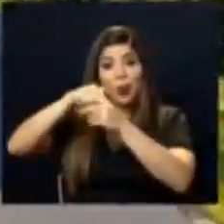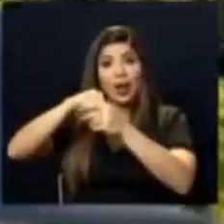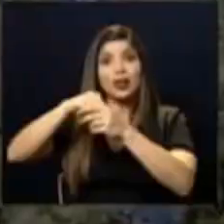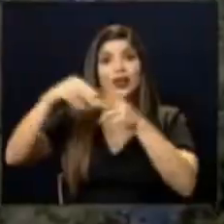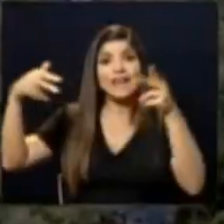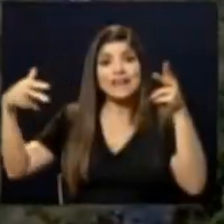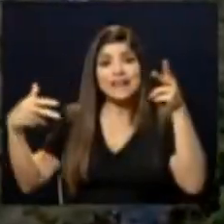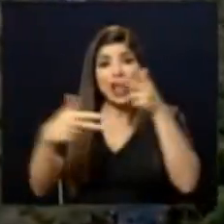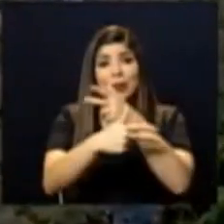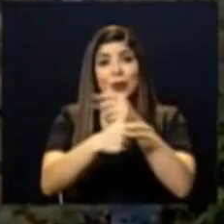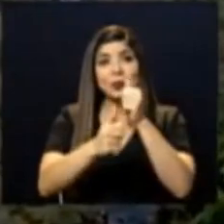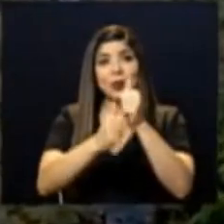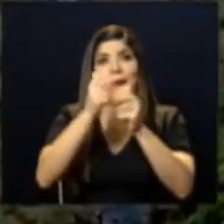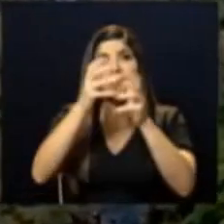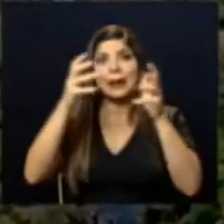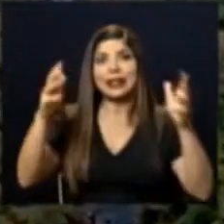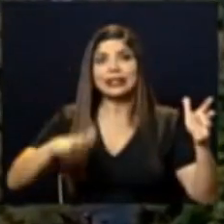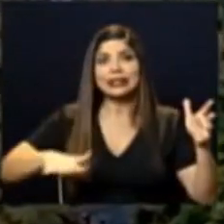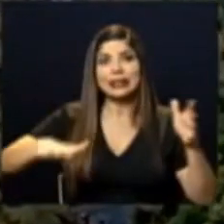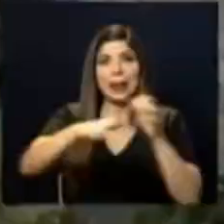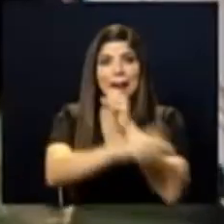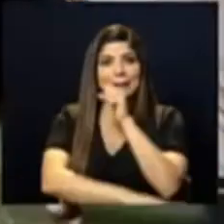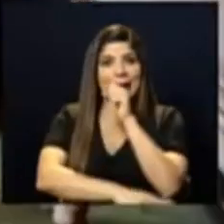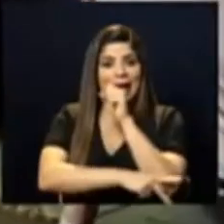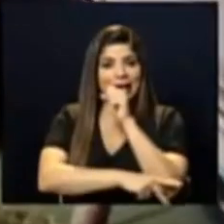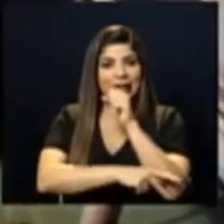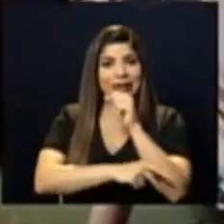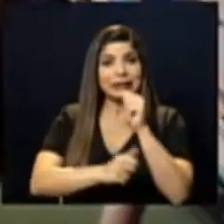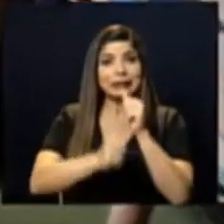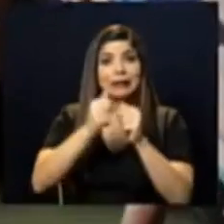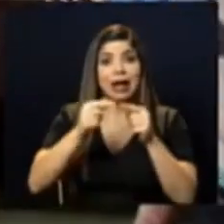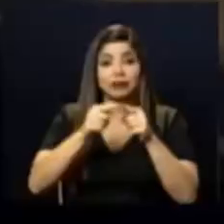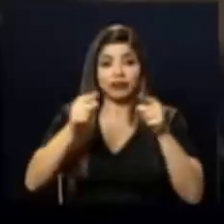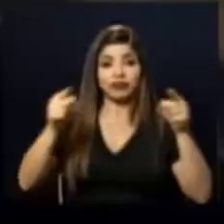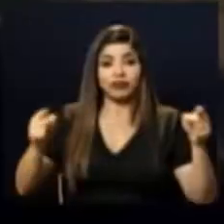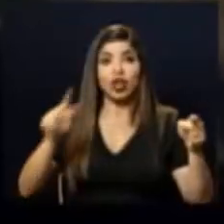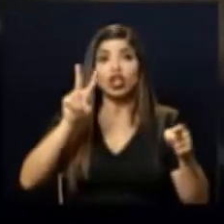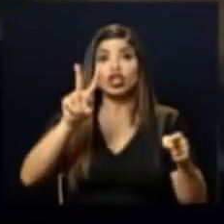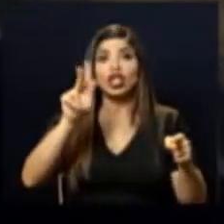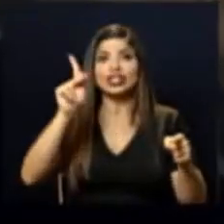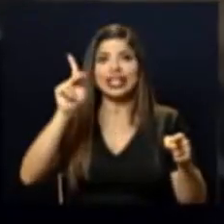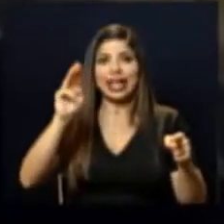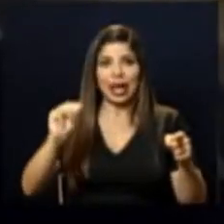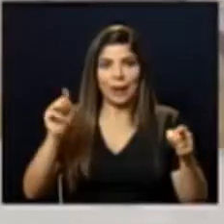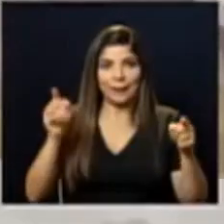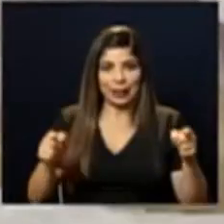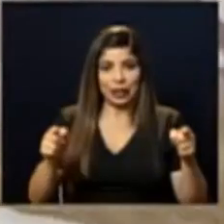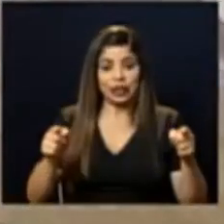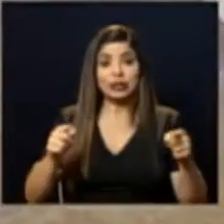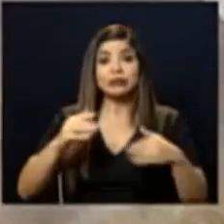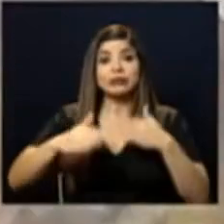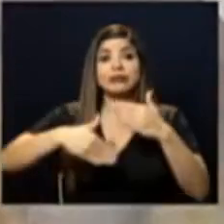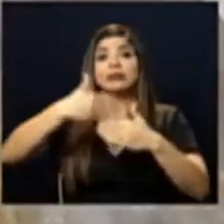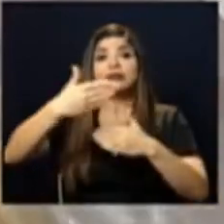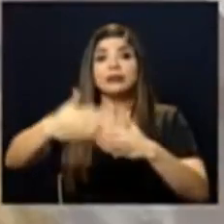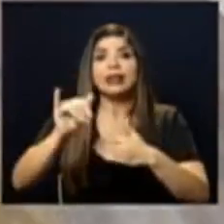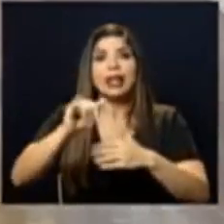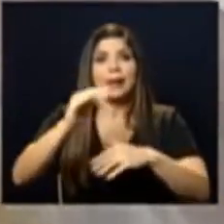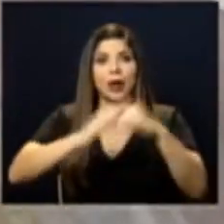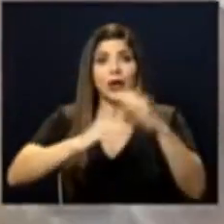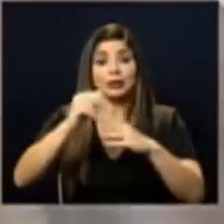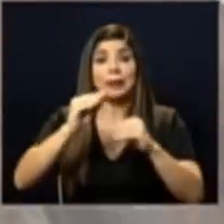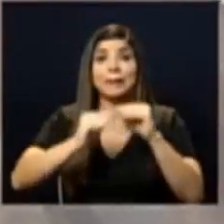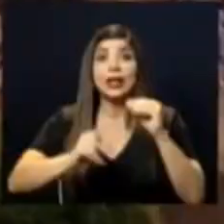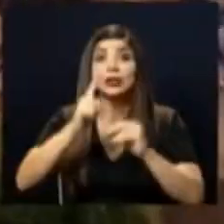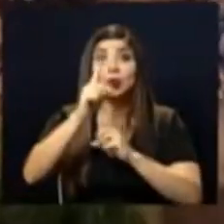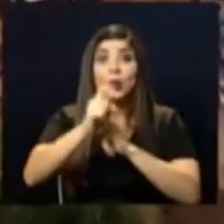más extenso del país, con más de 2 kilómetros. Adicionalmente, se construyó en menos